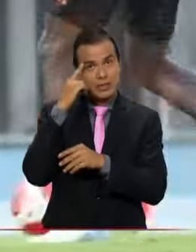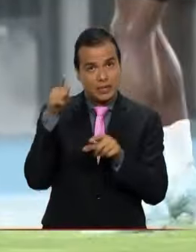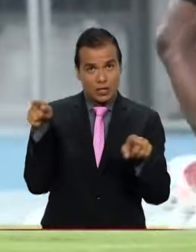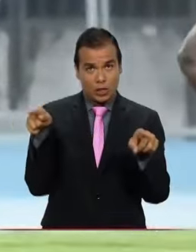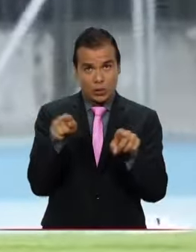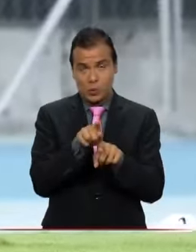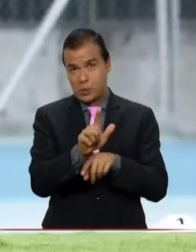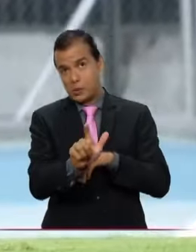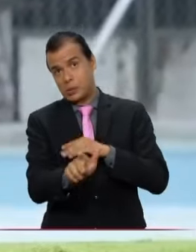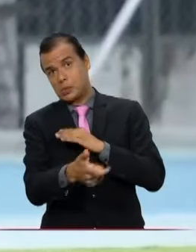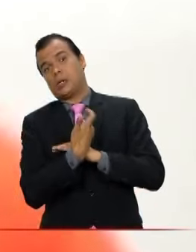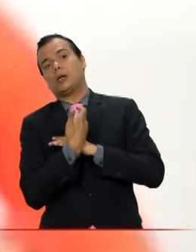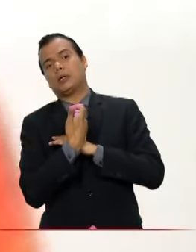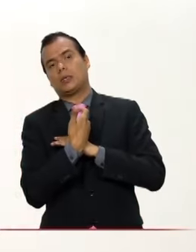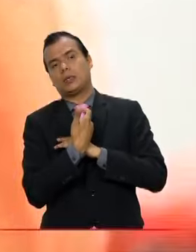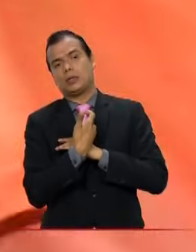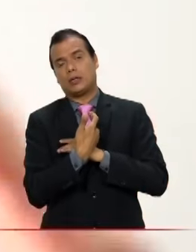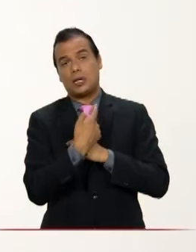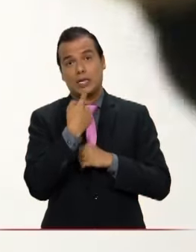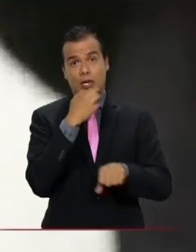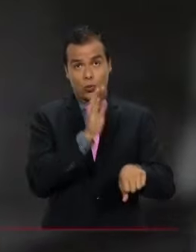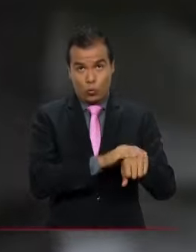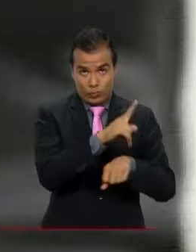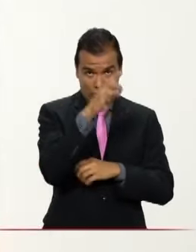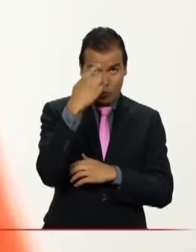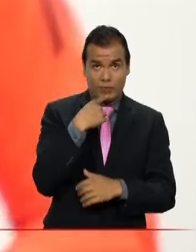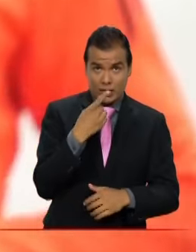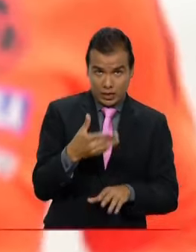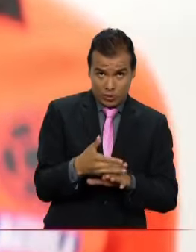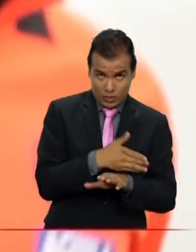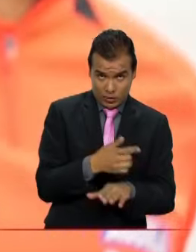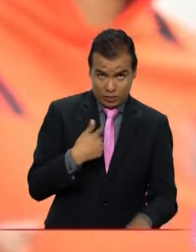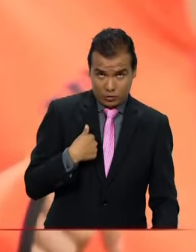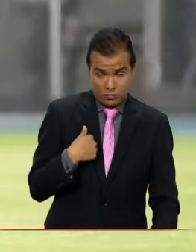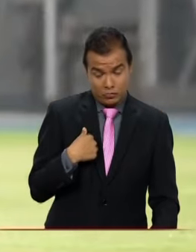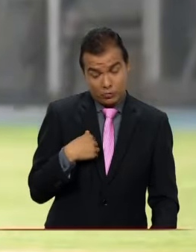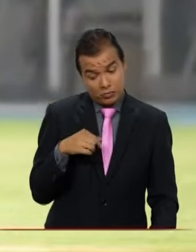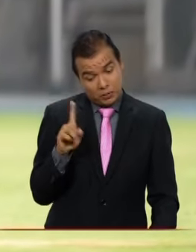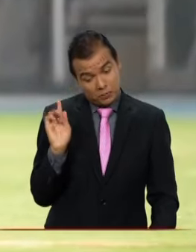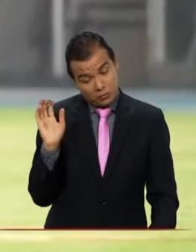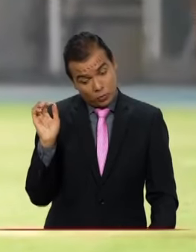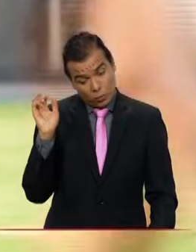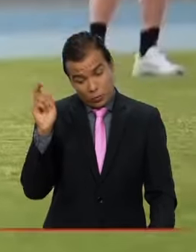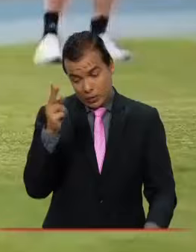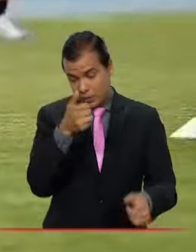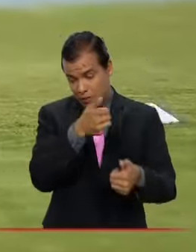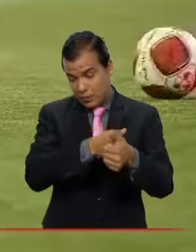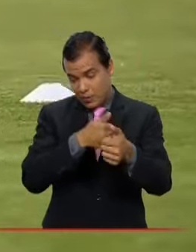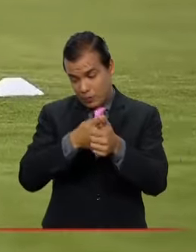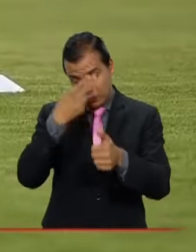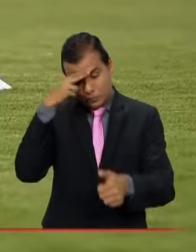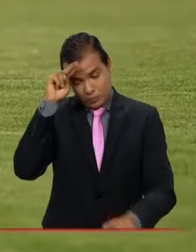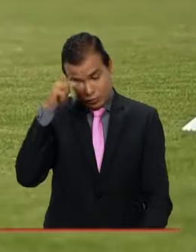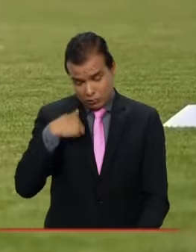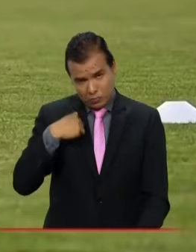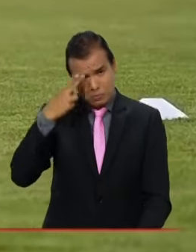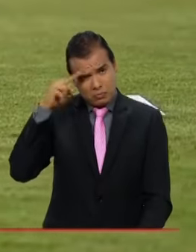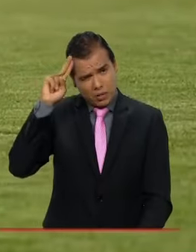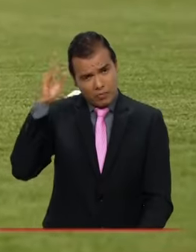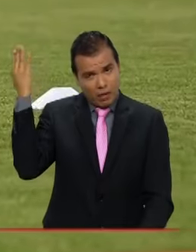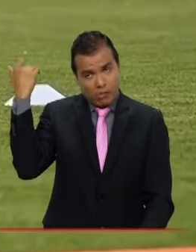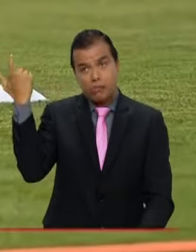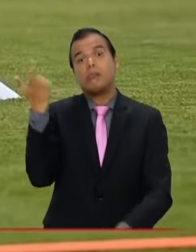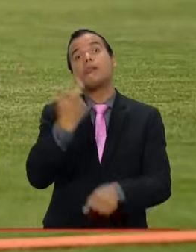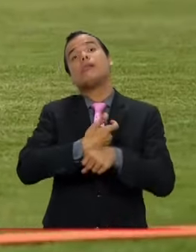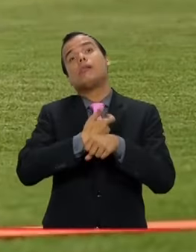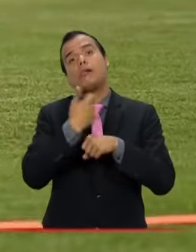información era promovida por Colombia, de ninguna manera. Cada quien busca la información en los medios, que